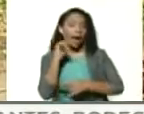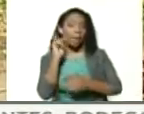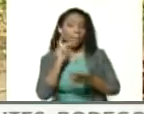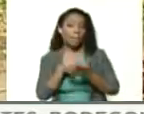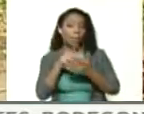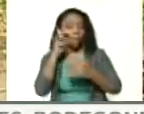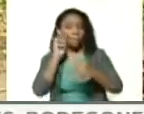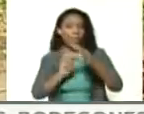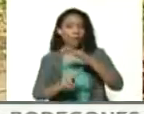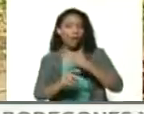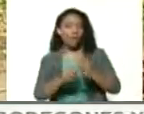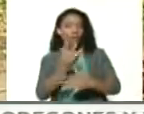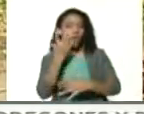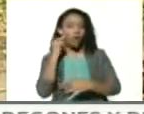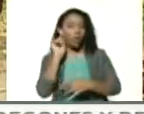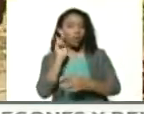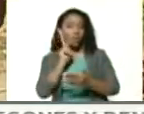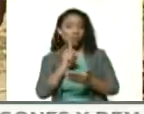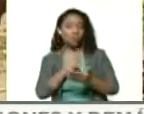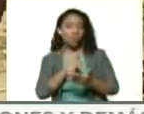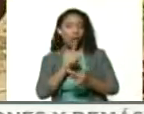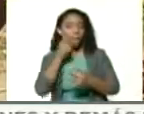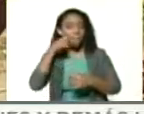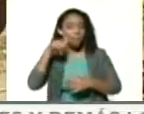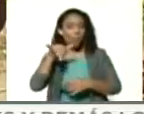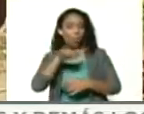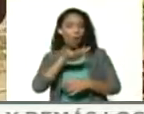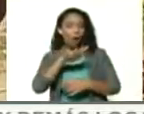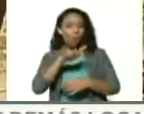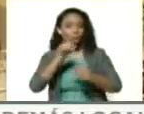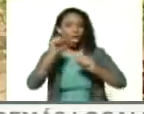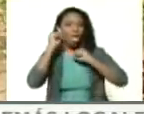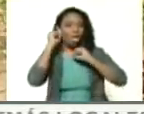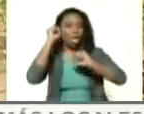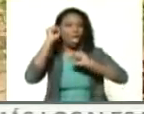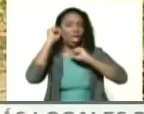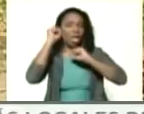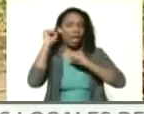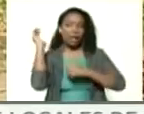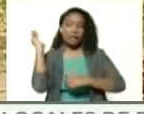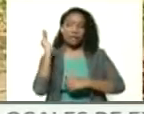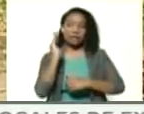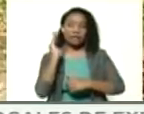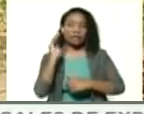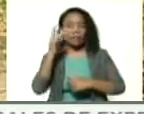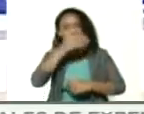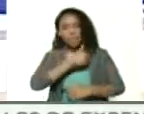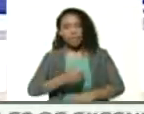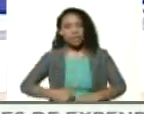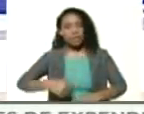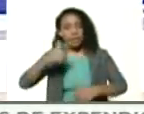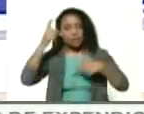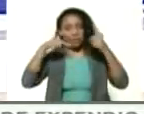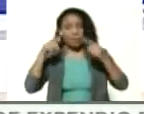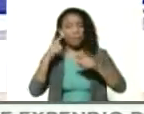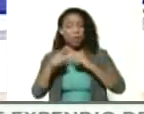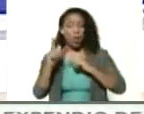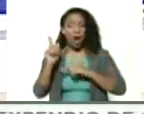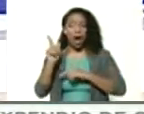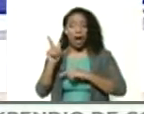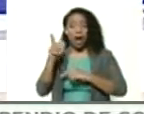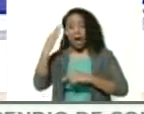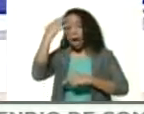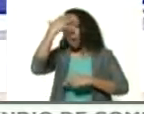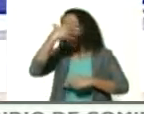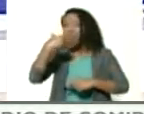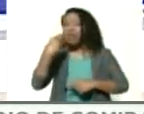Miraflores cuando llegó el pueblo a reclamar el regreso del comandante Chávez. Claro, pero habría que recordarle a toda la